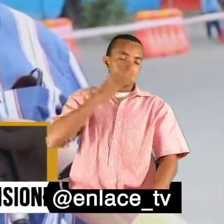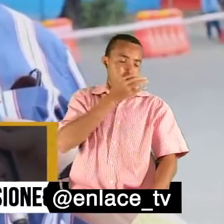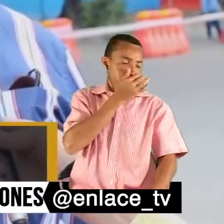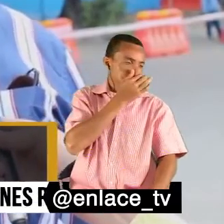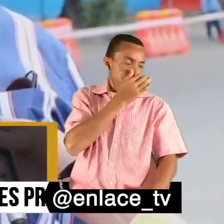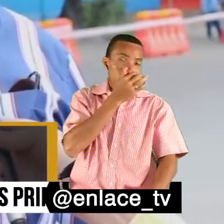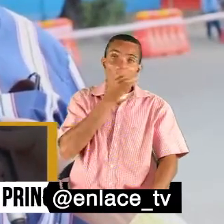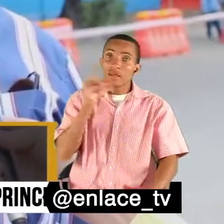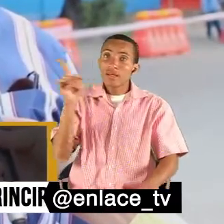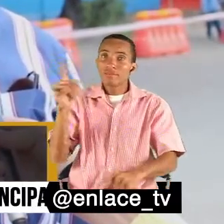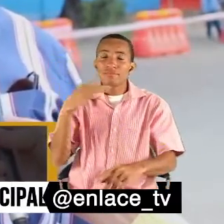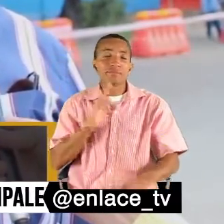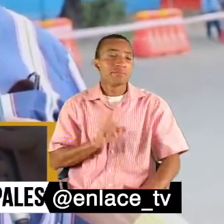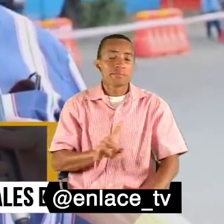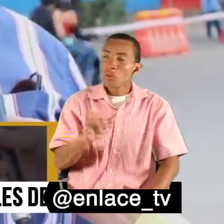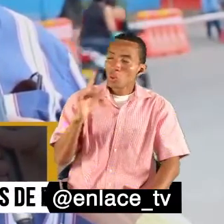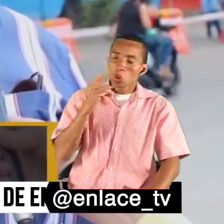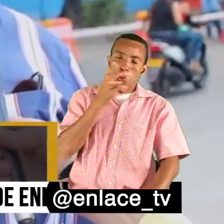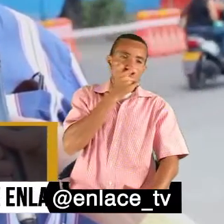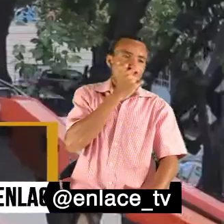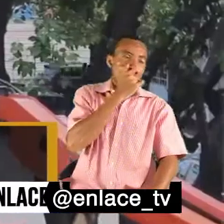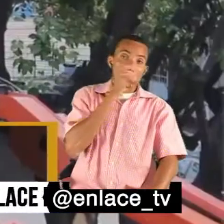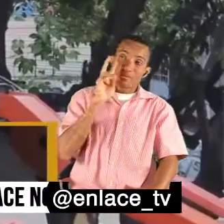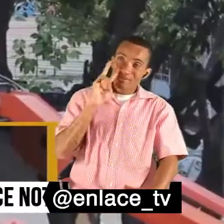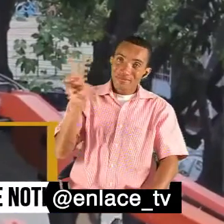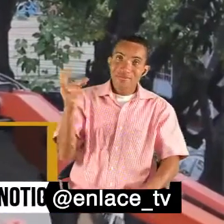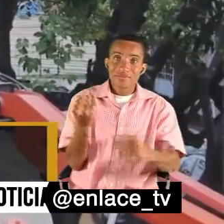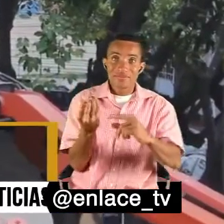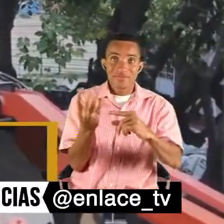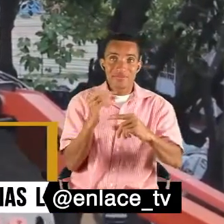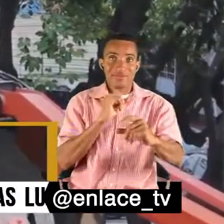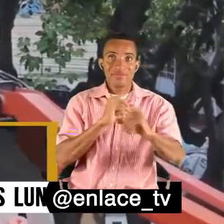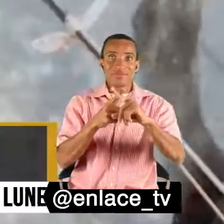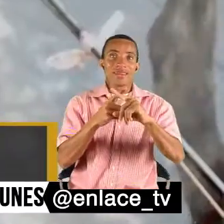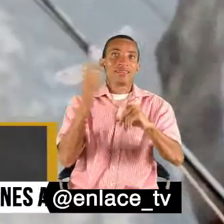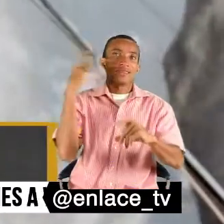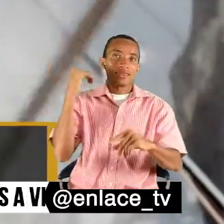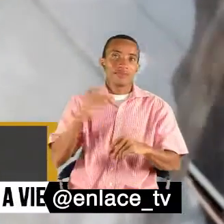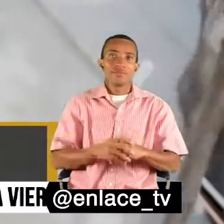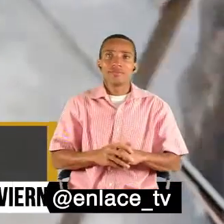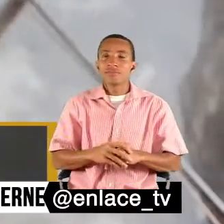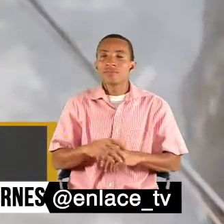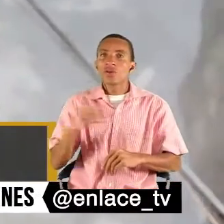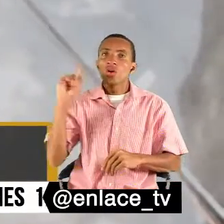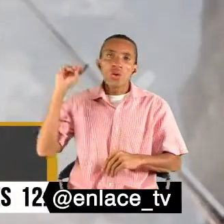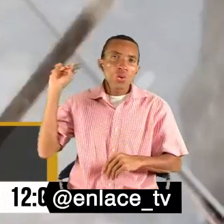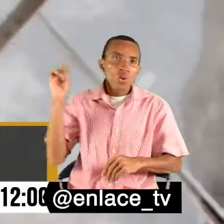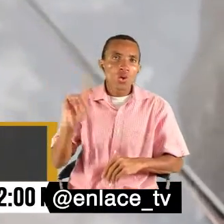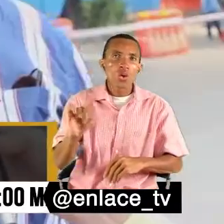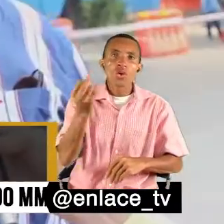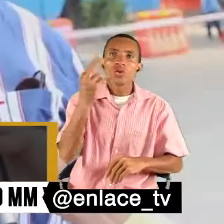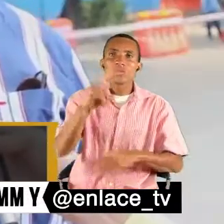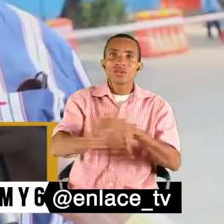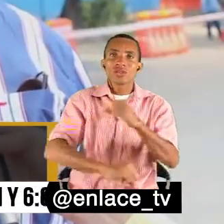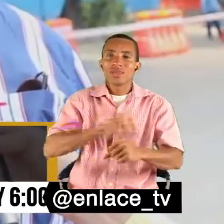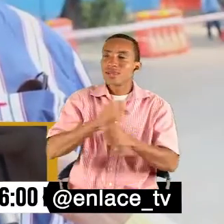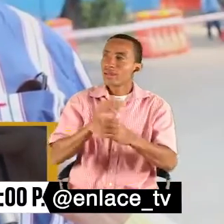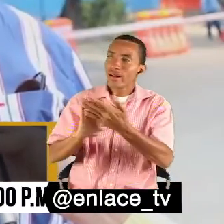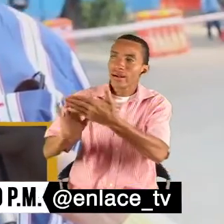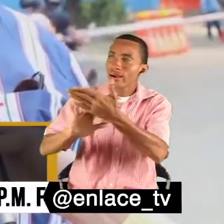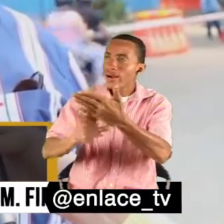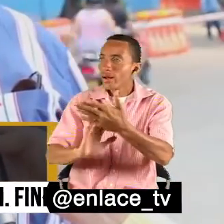emanan al pasar al frente de la Escuela Normal de Señoritas, que no se había hecho casi en 12 años,